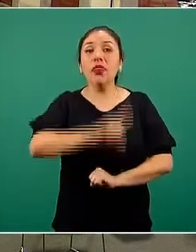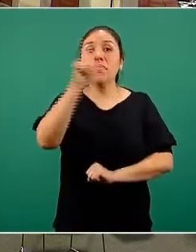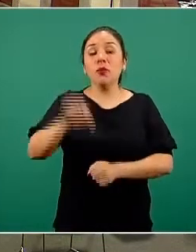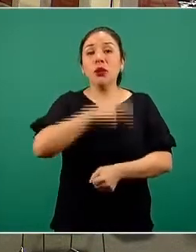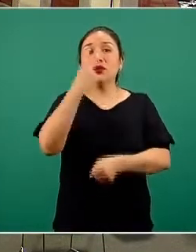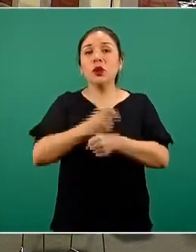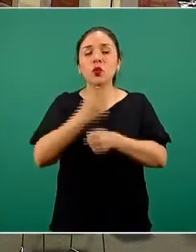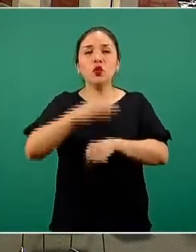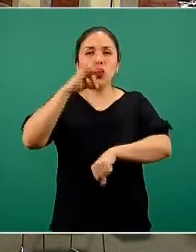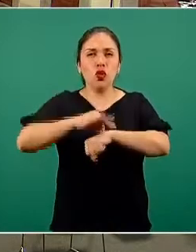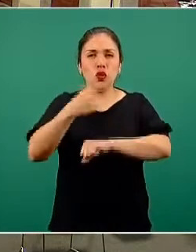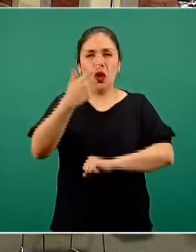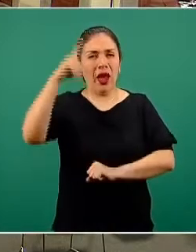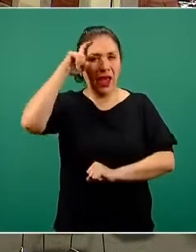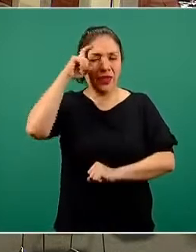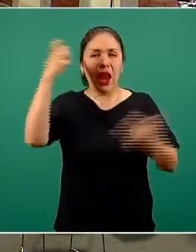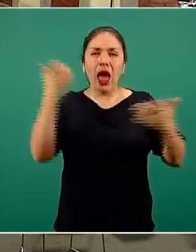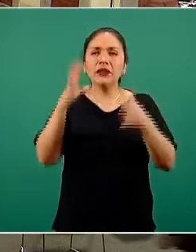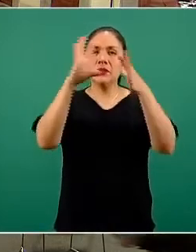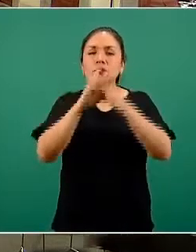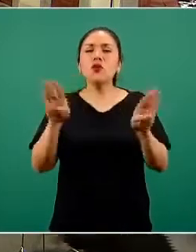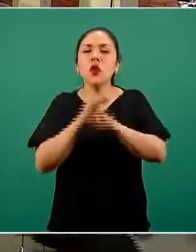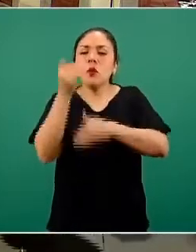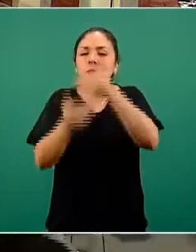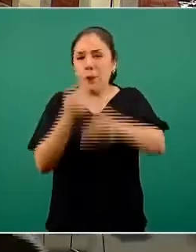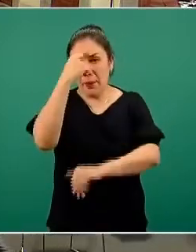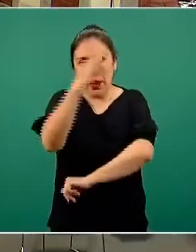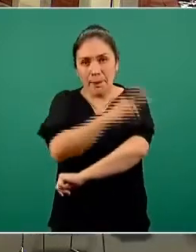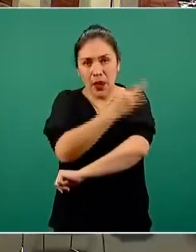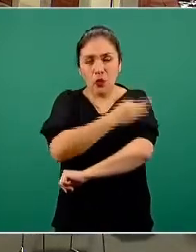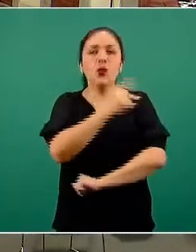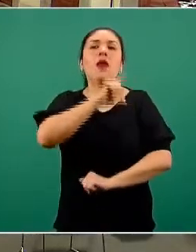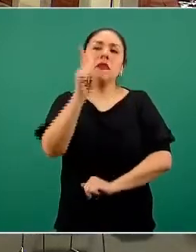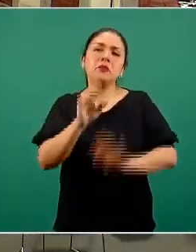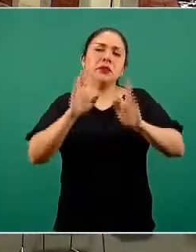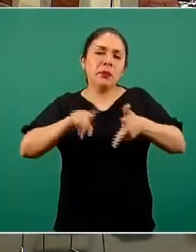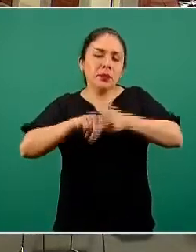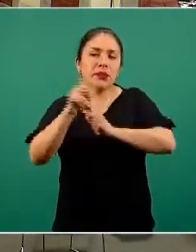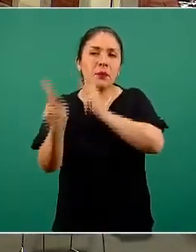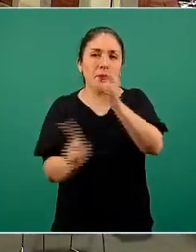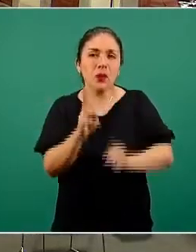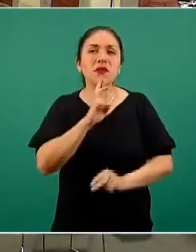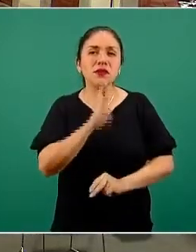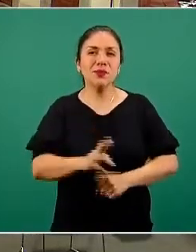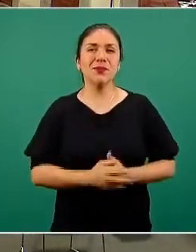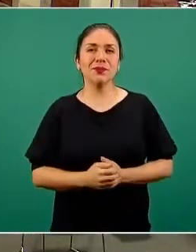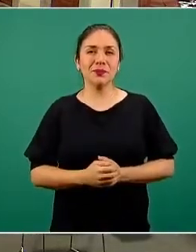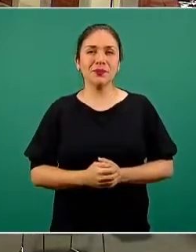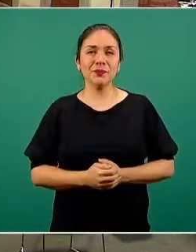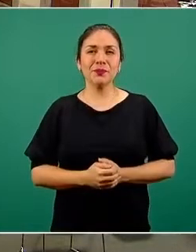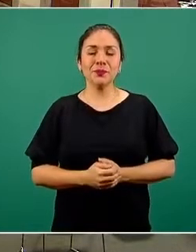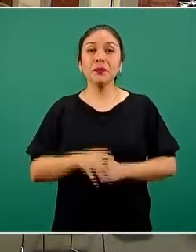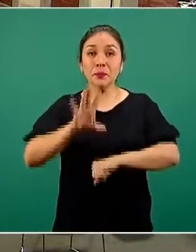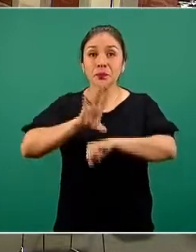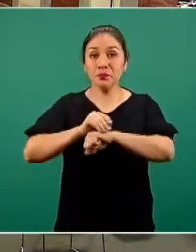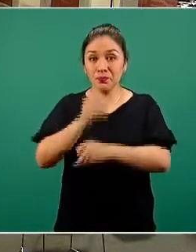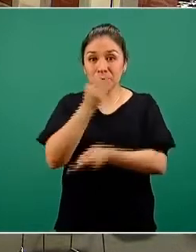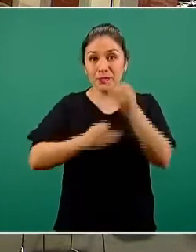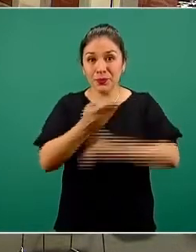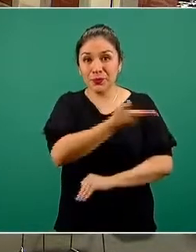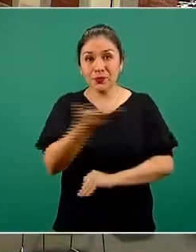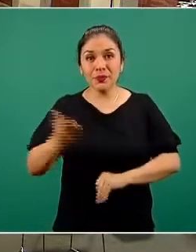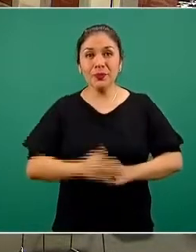nos presentará el avance de la vacunación y posteriormente pasaremos a preguntas y respuestas. Entonces, con el permiso de todos